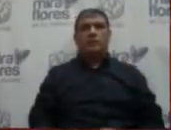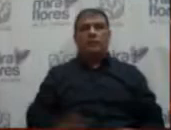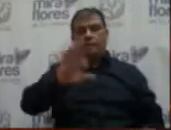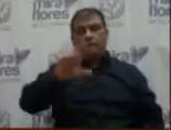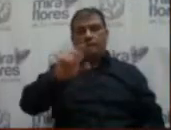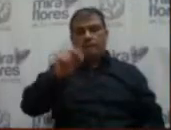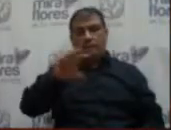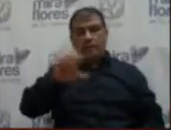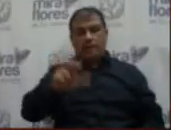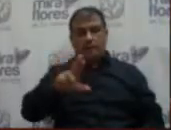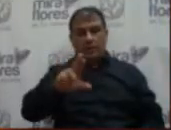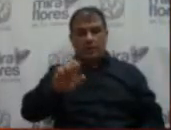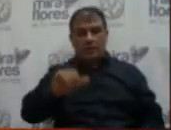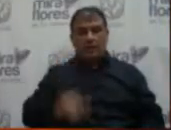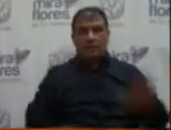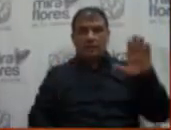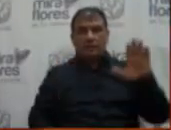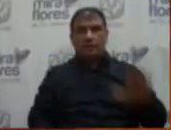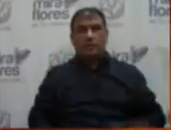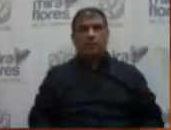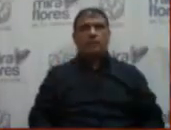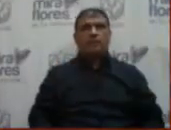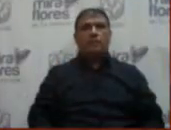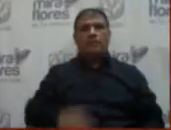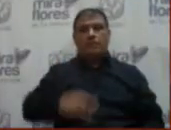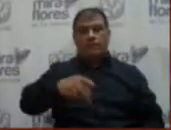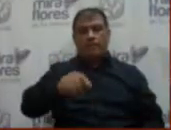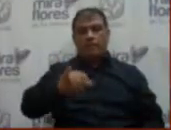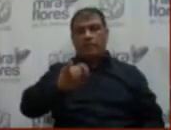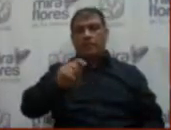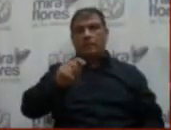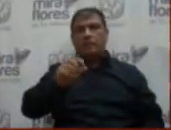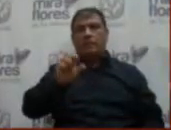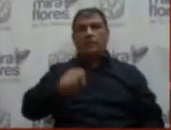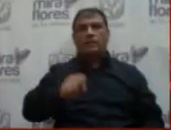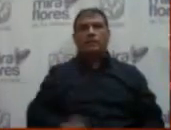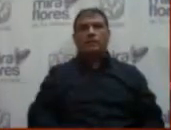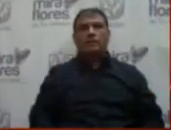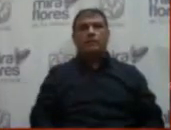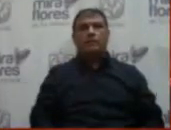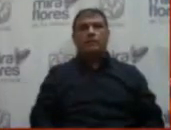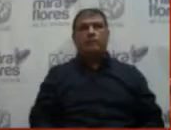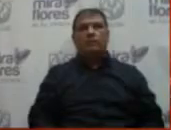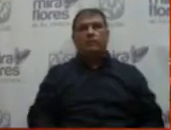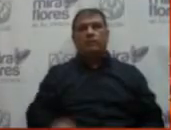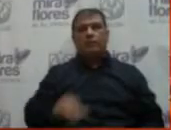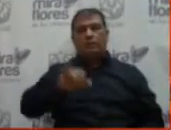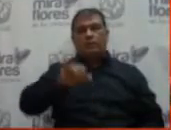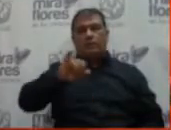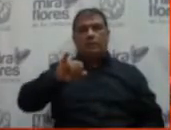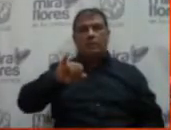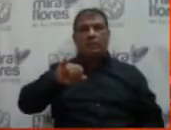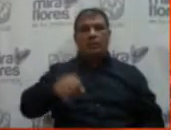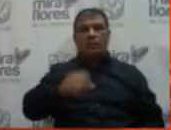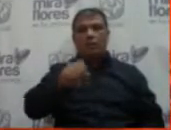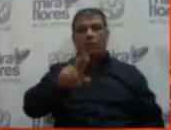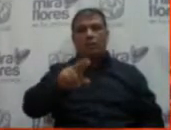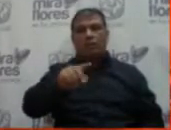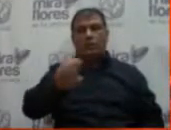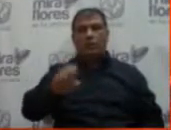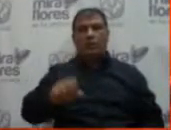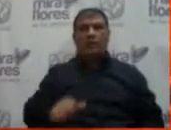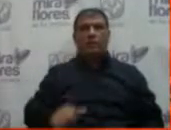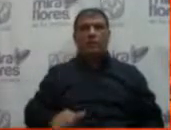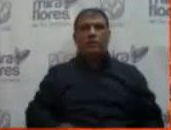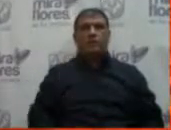Camino. Presente. Señor Martín Bustamante Castro. Señor Jorge Augusto de